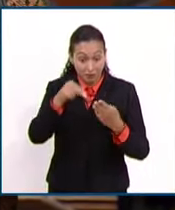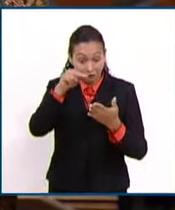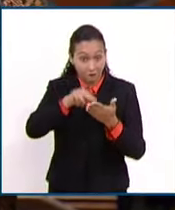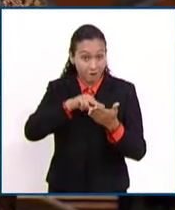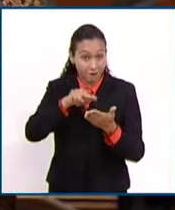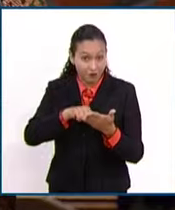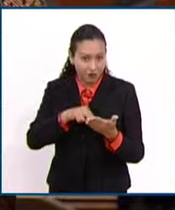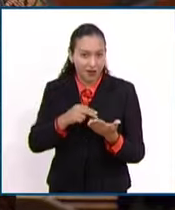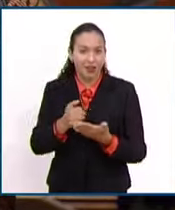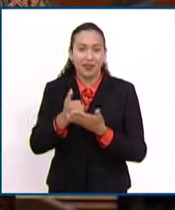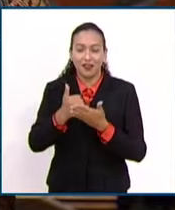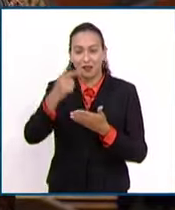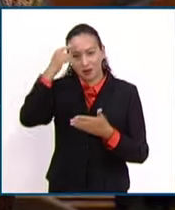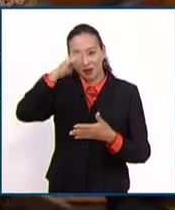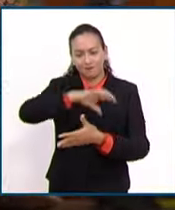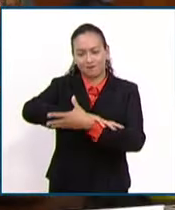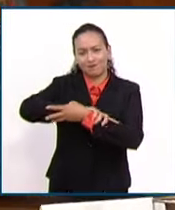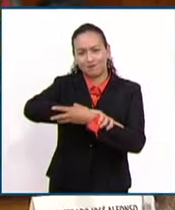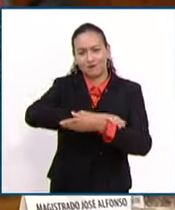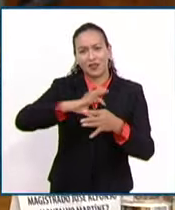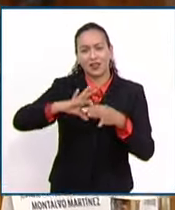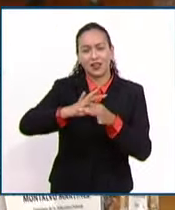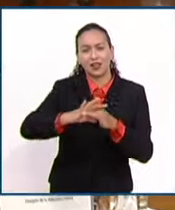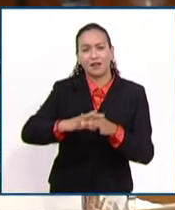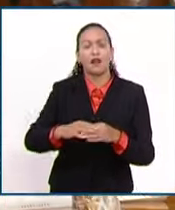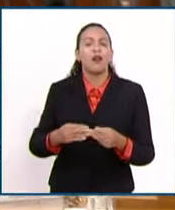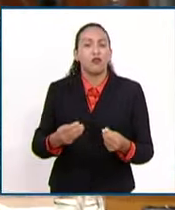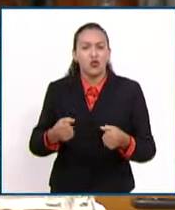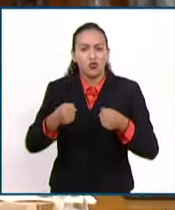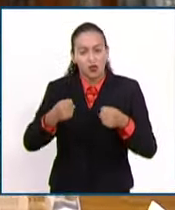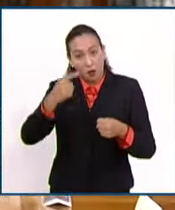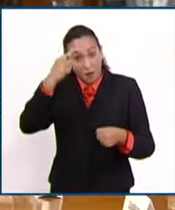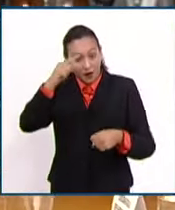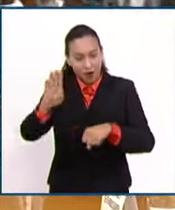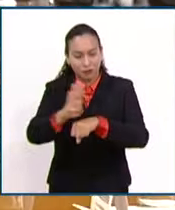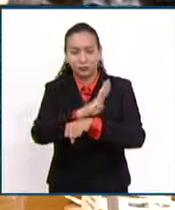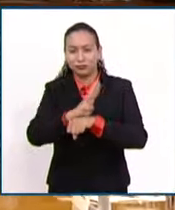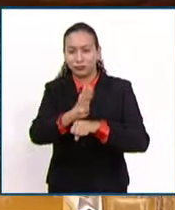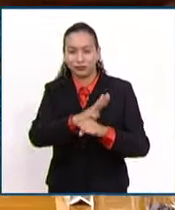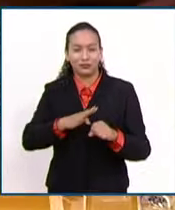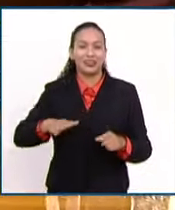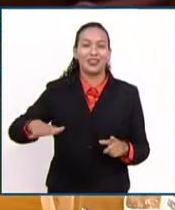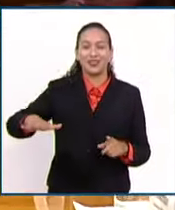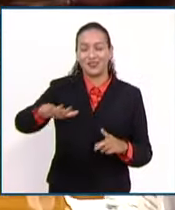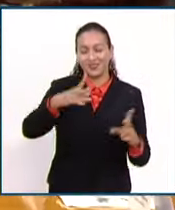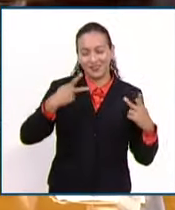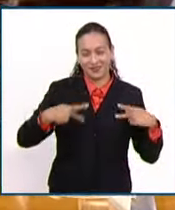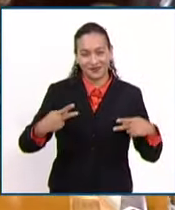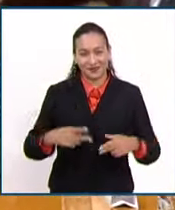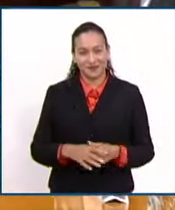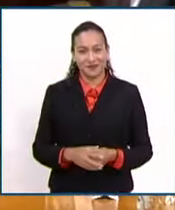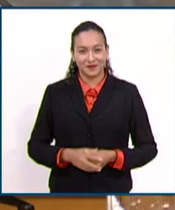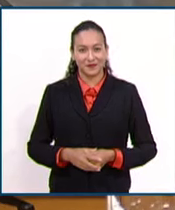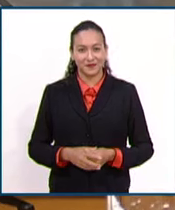un puente de colaboración entre 2 poderes de la Unión para beneficio exclusivo de la sociedad.